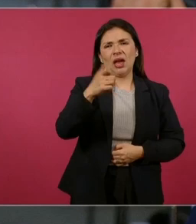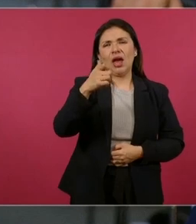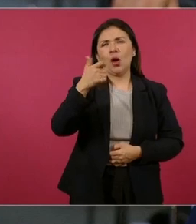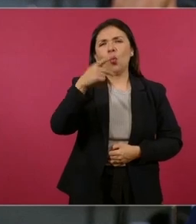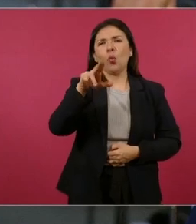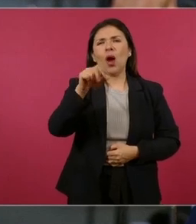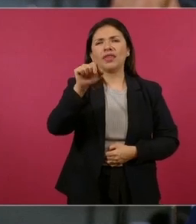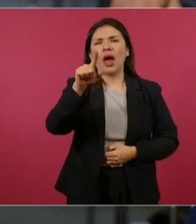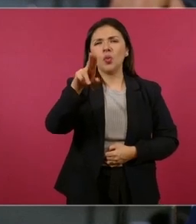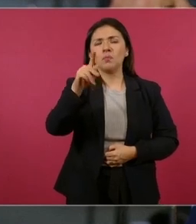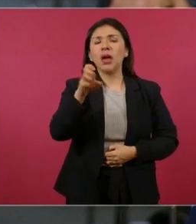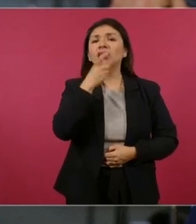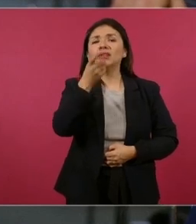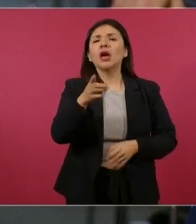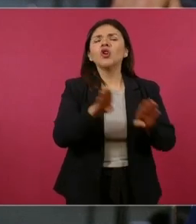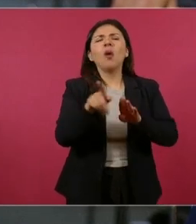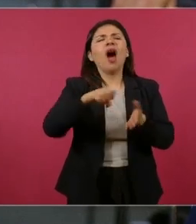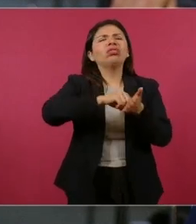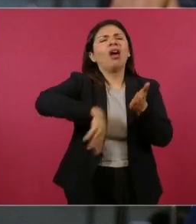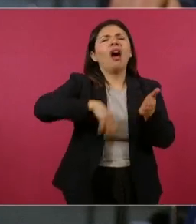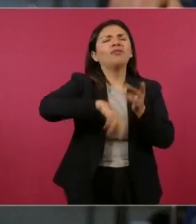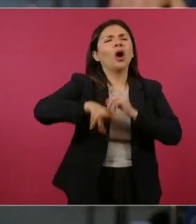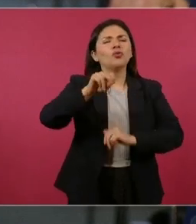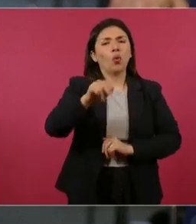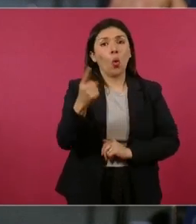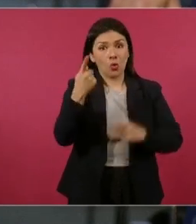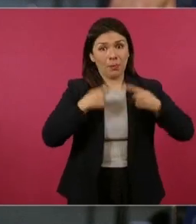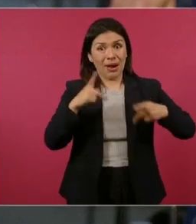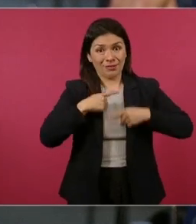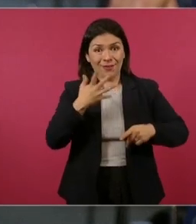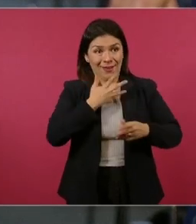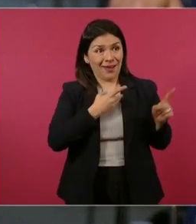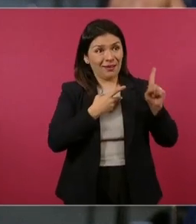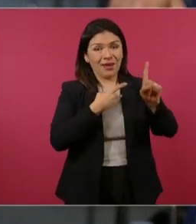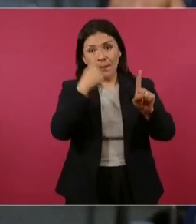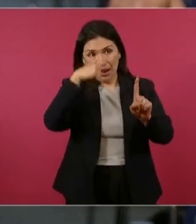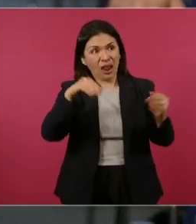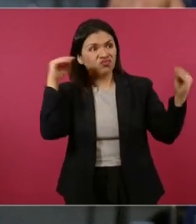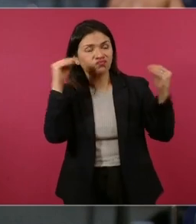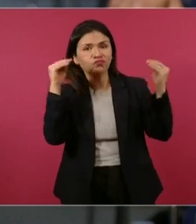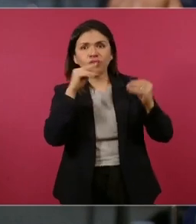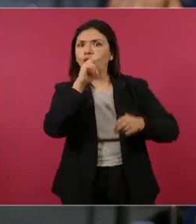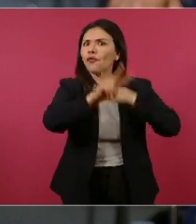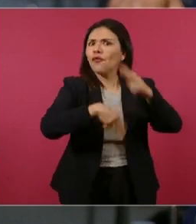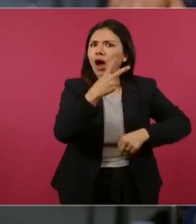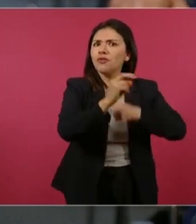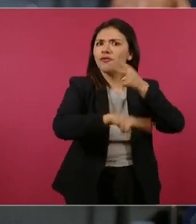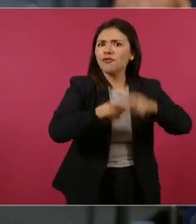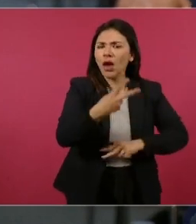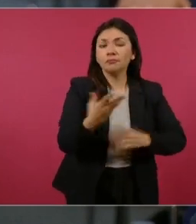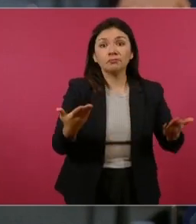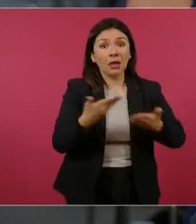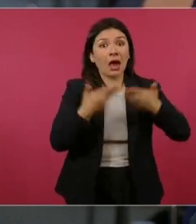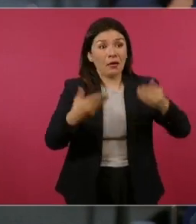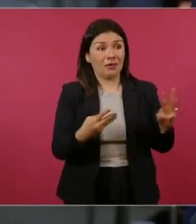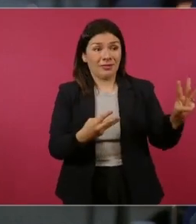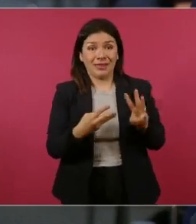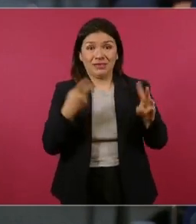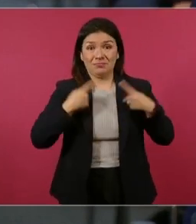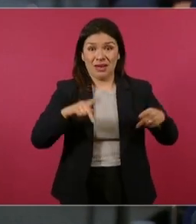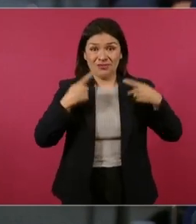de las implicadas estuvo prófuga y la otra no se presentaba a las audiencias. Lo último de este caso es que ya están los tres presuntos